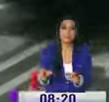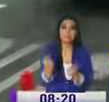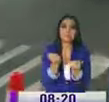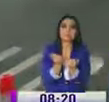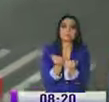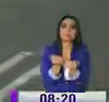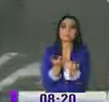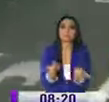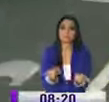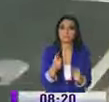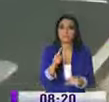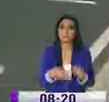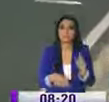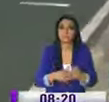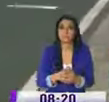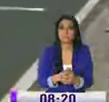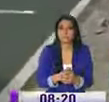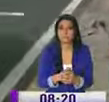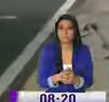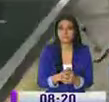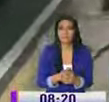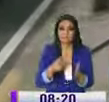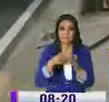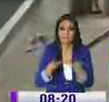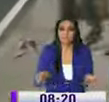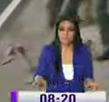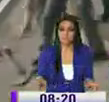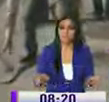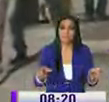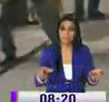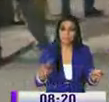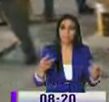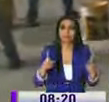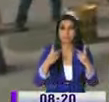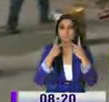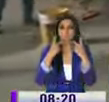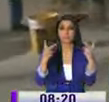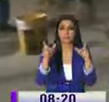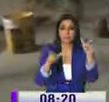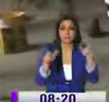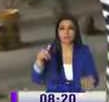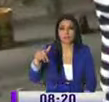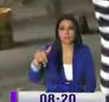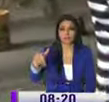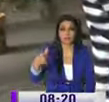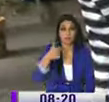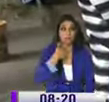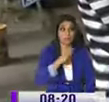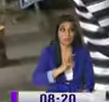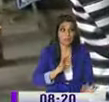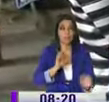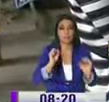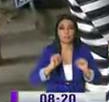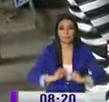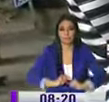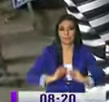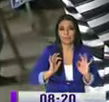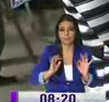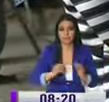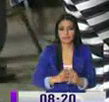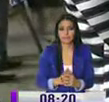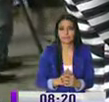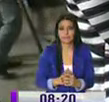un espacio donde no afectaríamos la vereda que también es espacio público del peatón pues podría haber entre otros parámetros